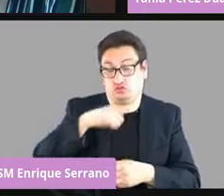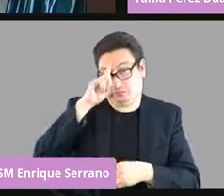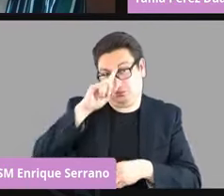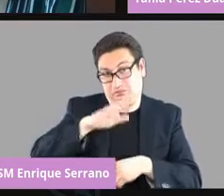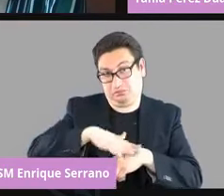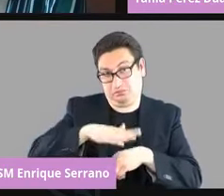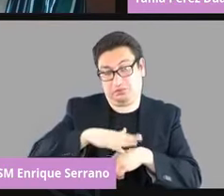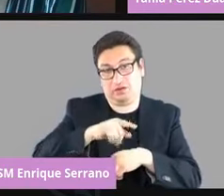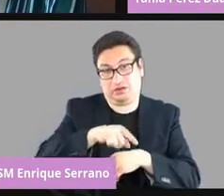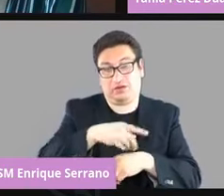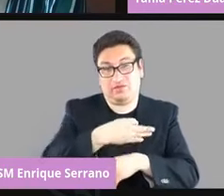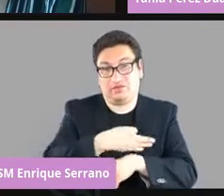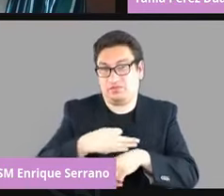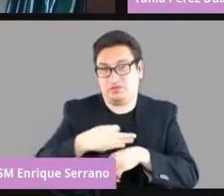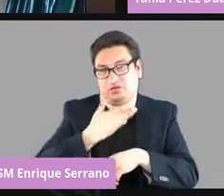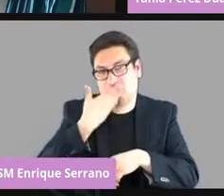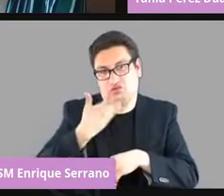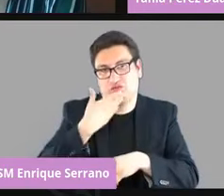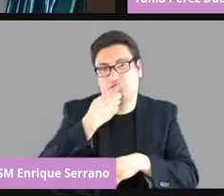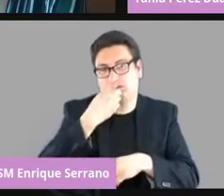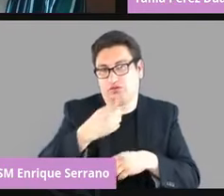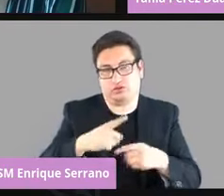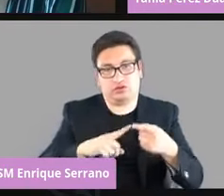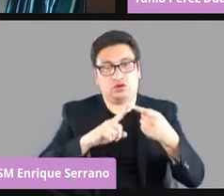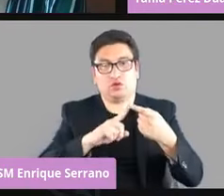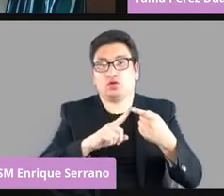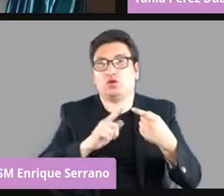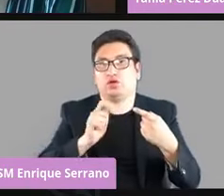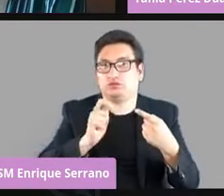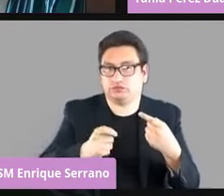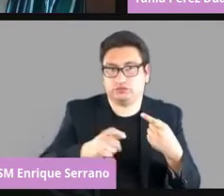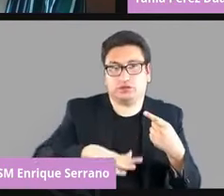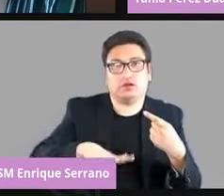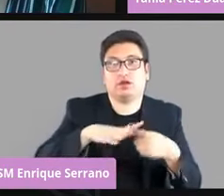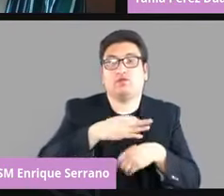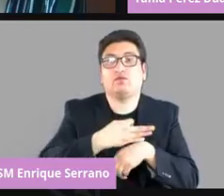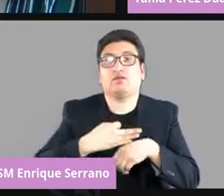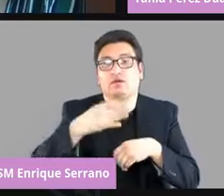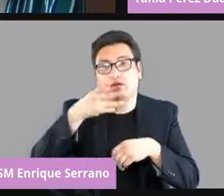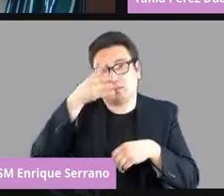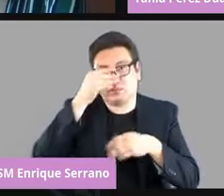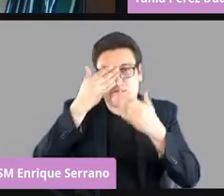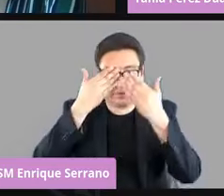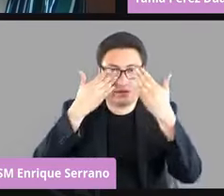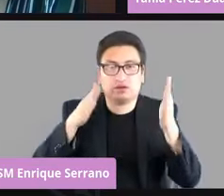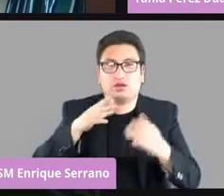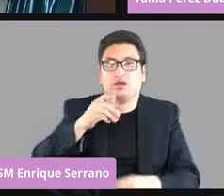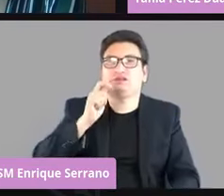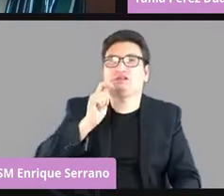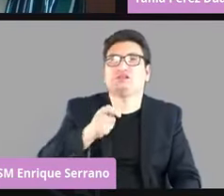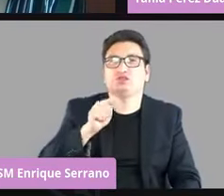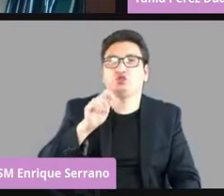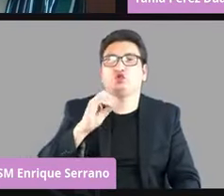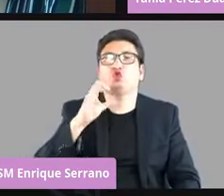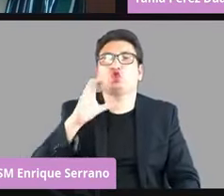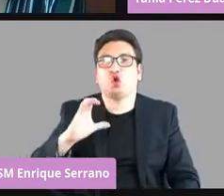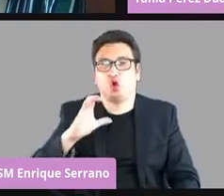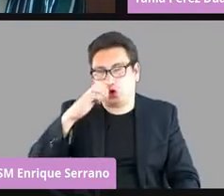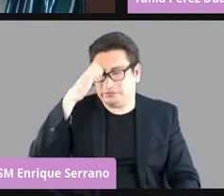siempre y que es algo que hacemos es, número uno, que la familia se eduque en TOC, que realmente se vuelvan expertos,